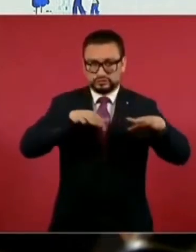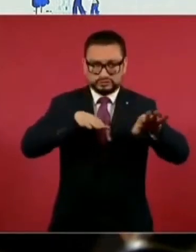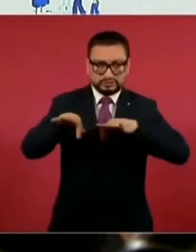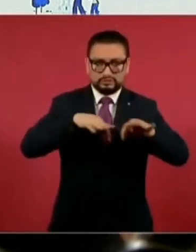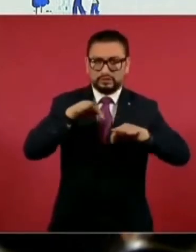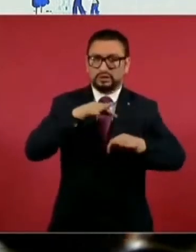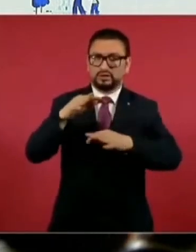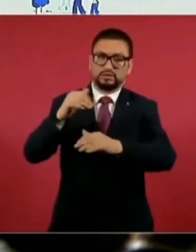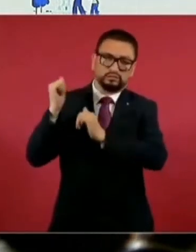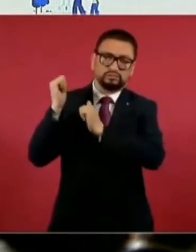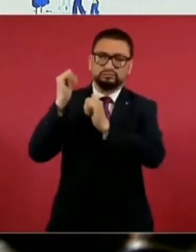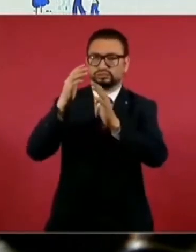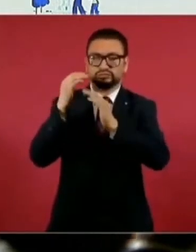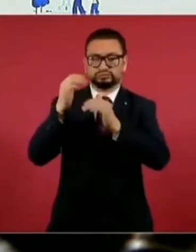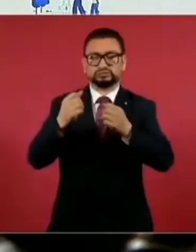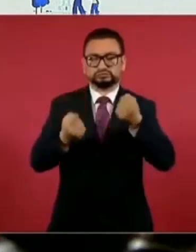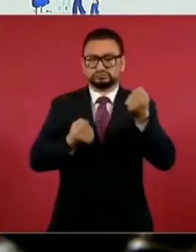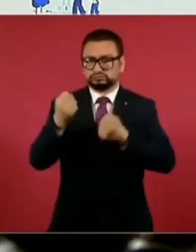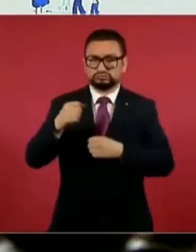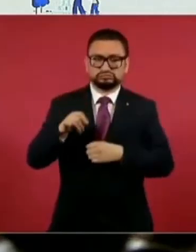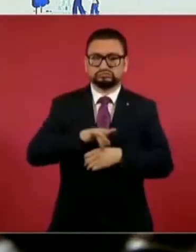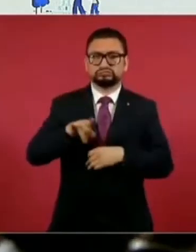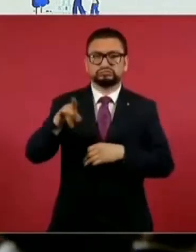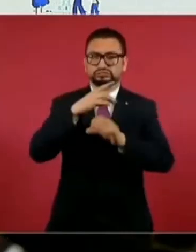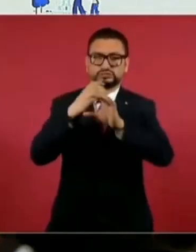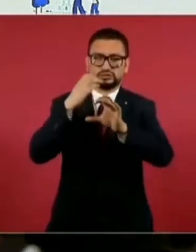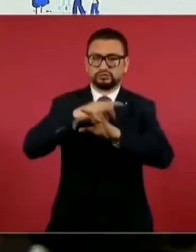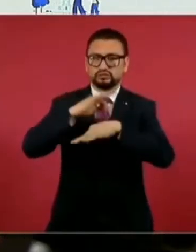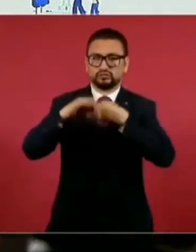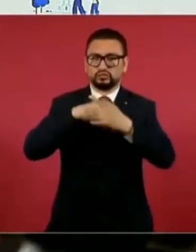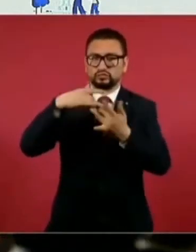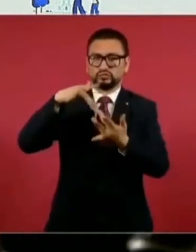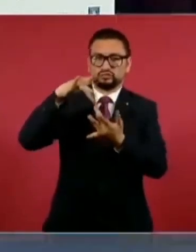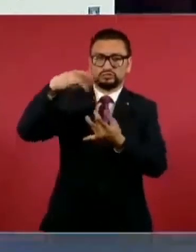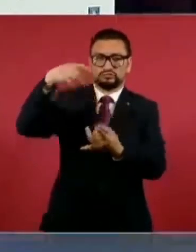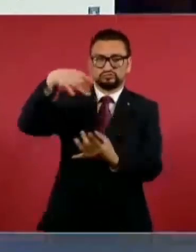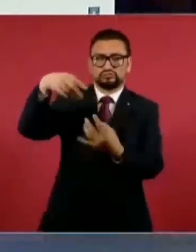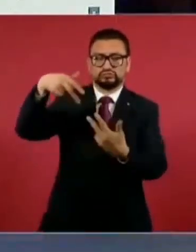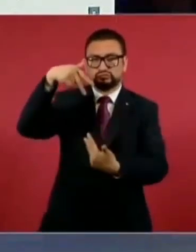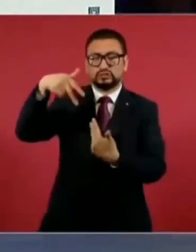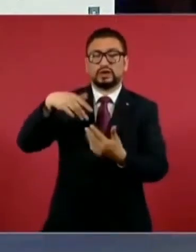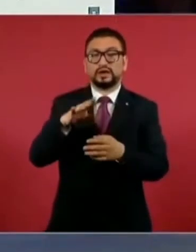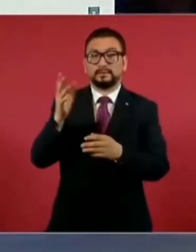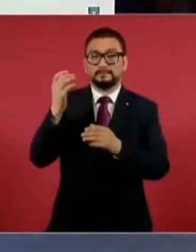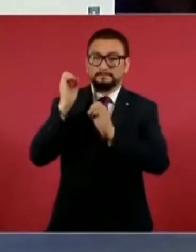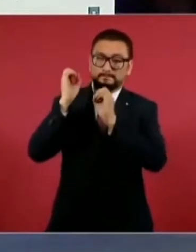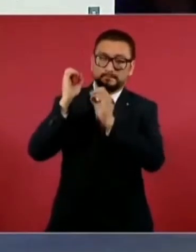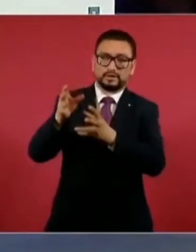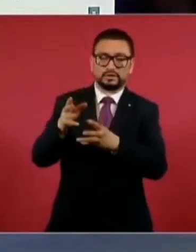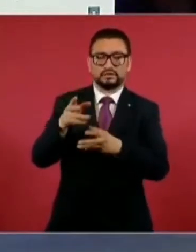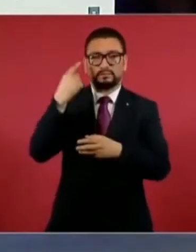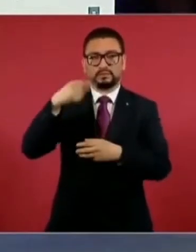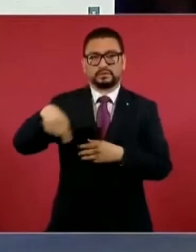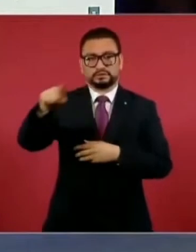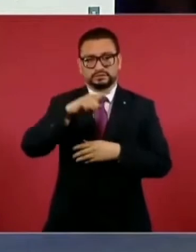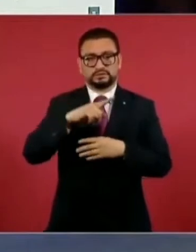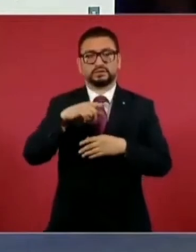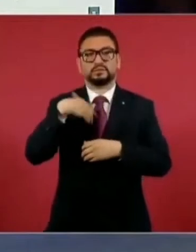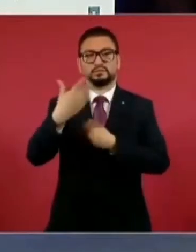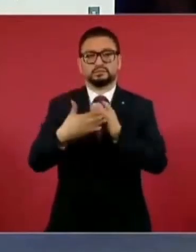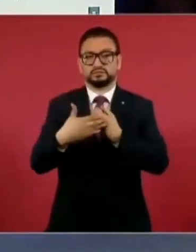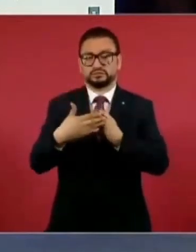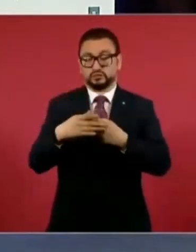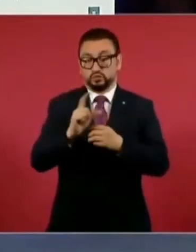con los camiones, con las camionetas, con las comunicaciones satelitales, con todo lo que permitió que inmediatamente al día siguiente